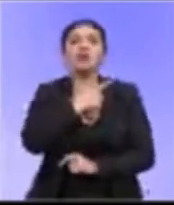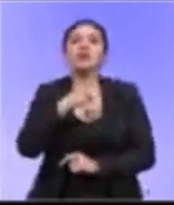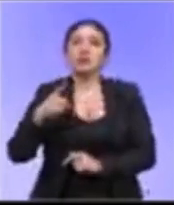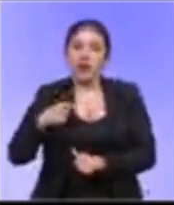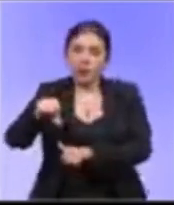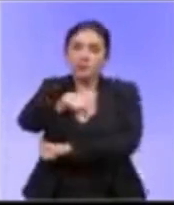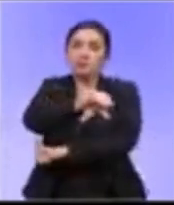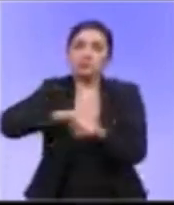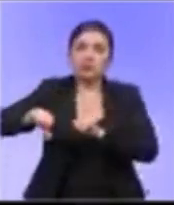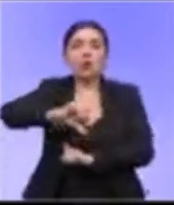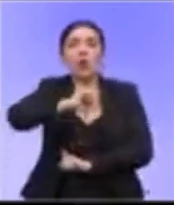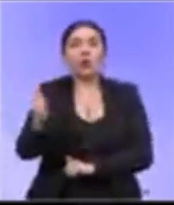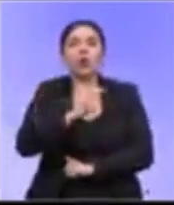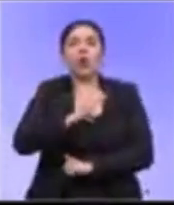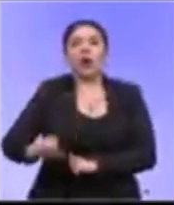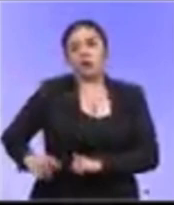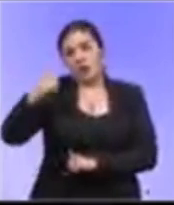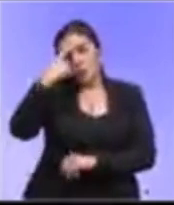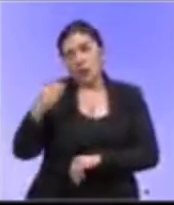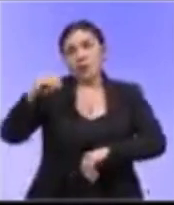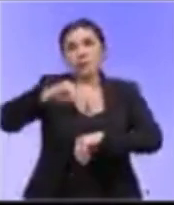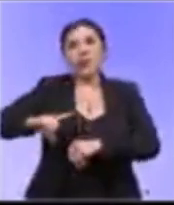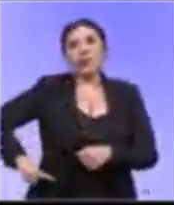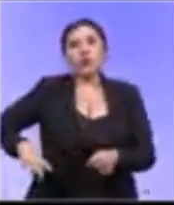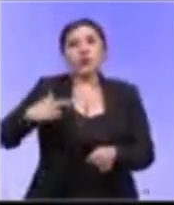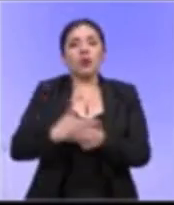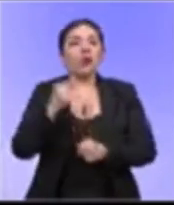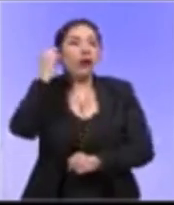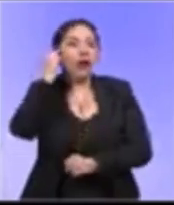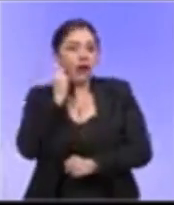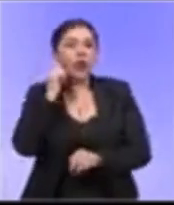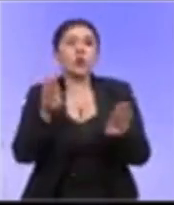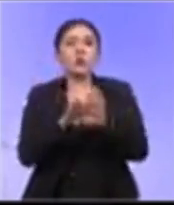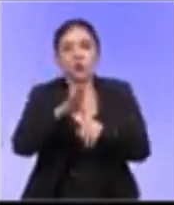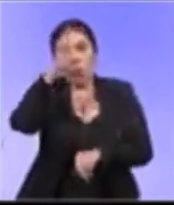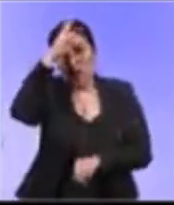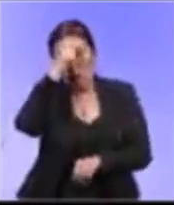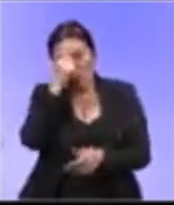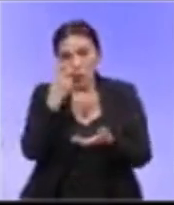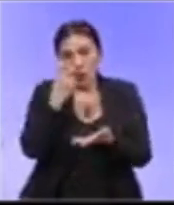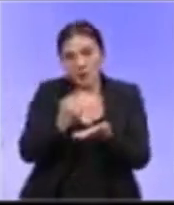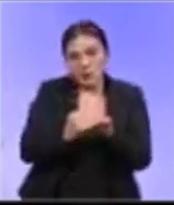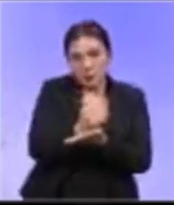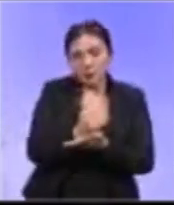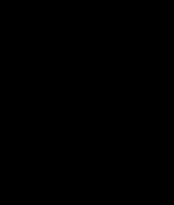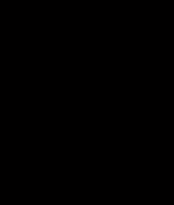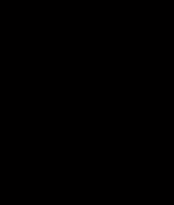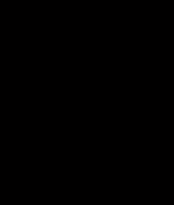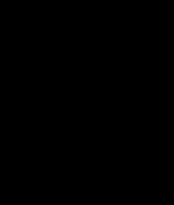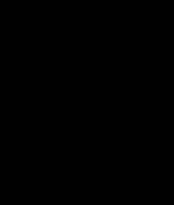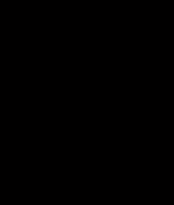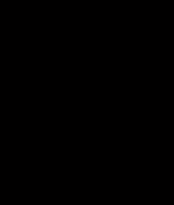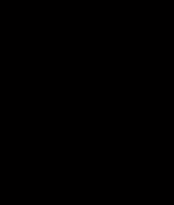sustituir al candidato a gobernador de guerrero en los términos precisa dos en él